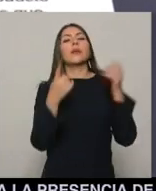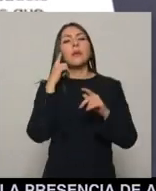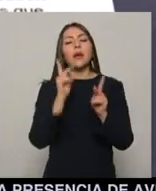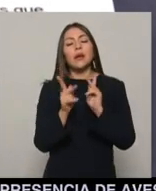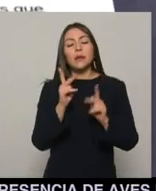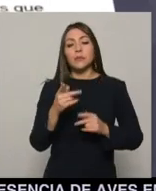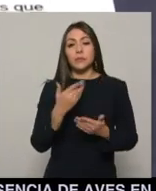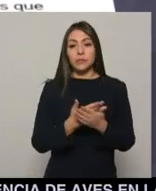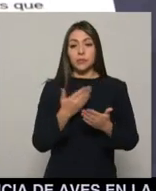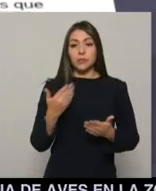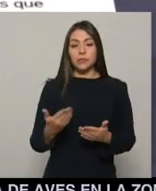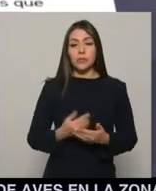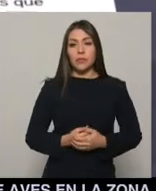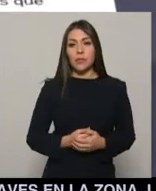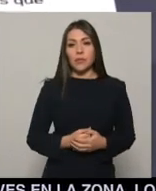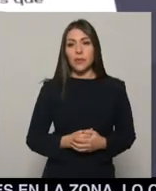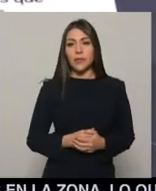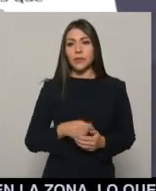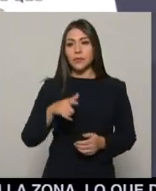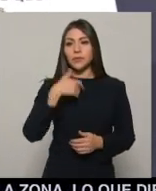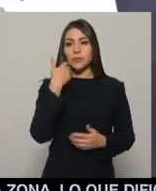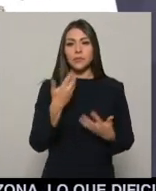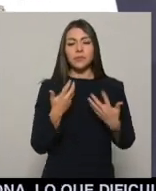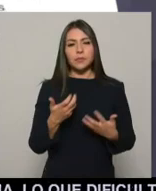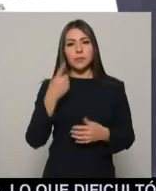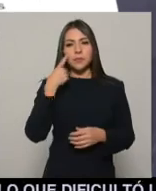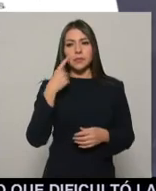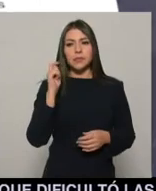es que esto